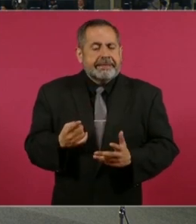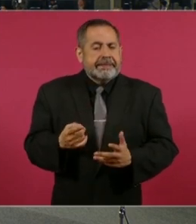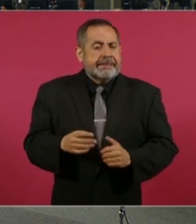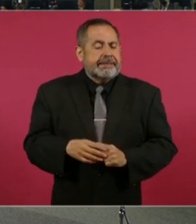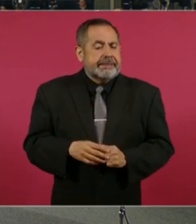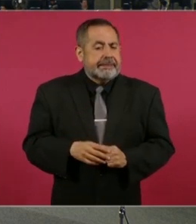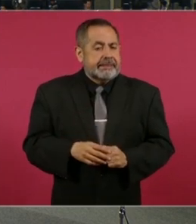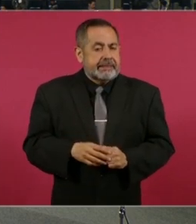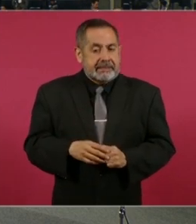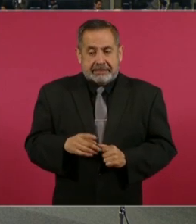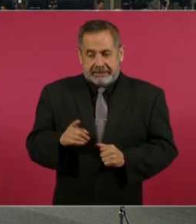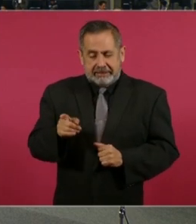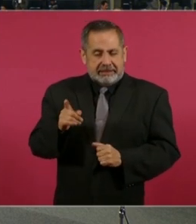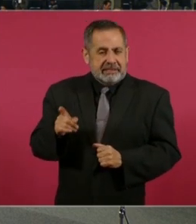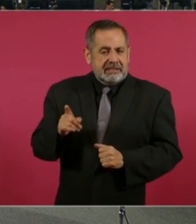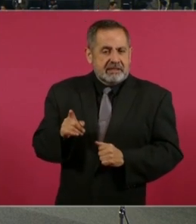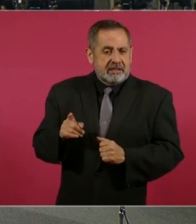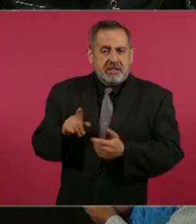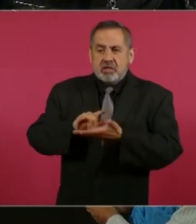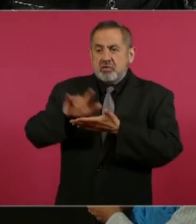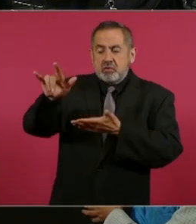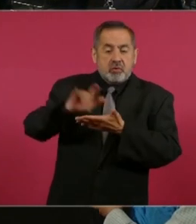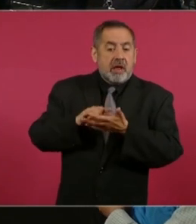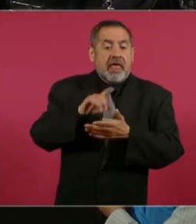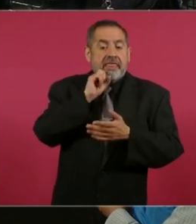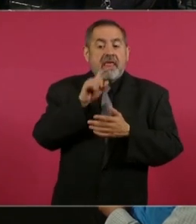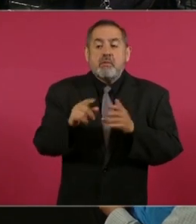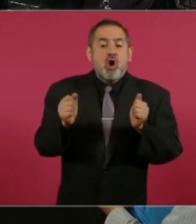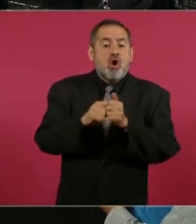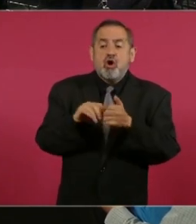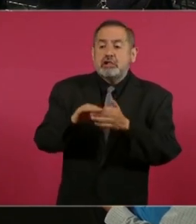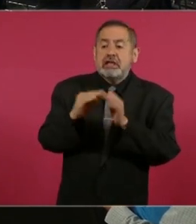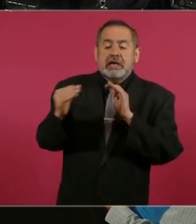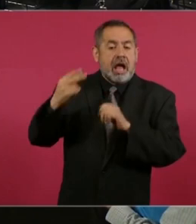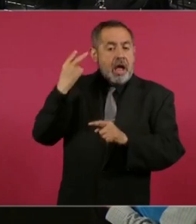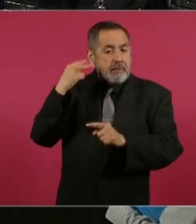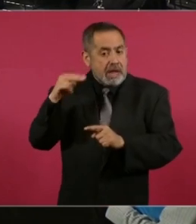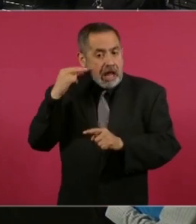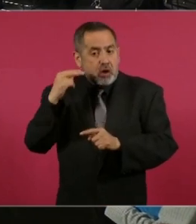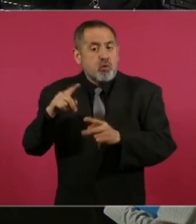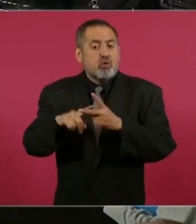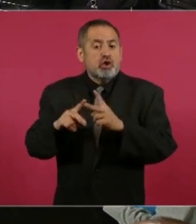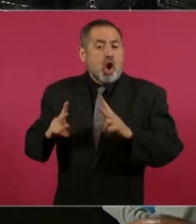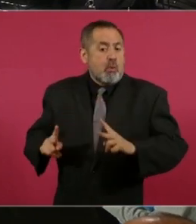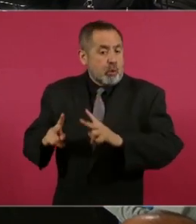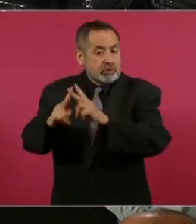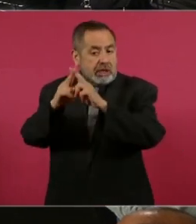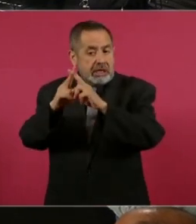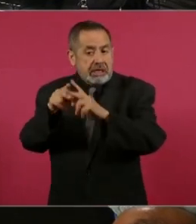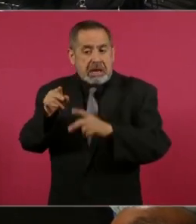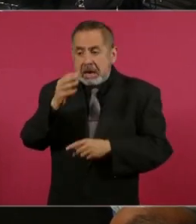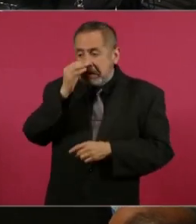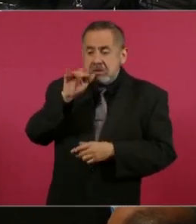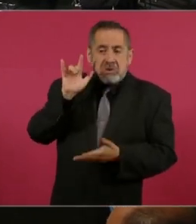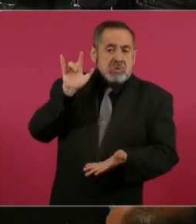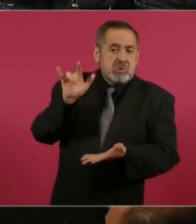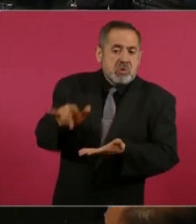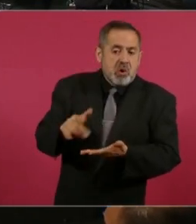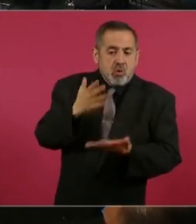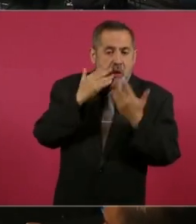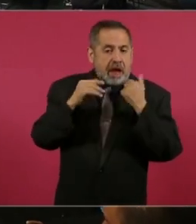para resolver este problema y que atienda también rutas de los aeropuertos de Veracruz y Poza Rica, en donde tampoco tiene vuelos esta empresa,